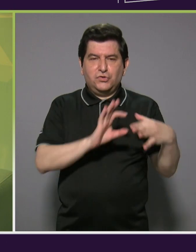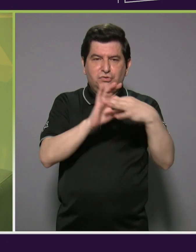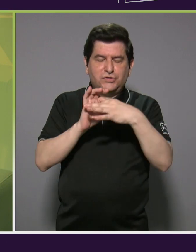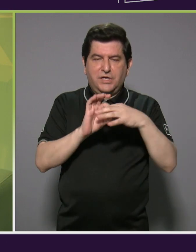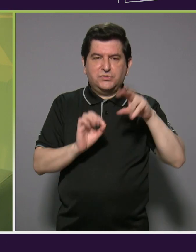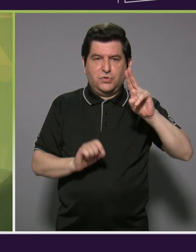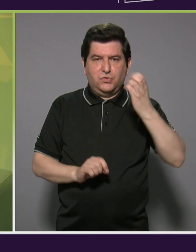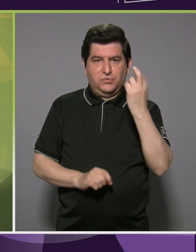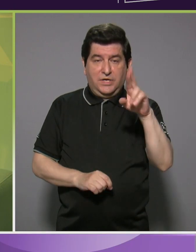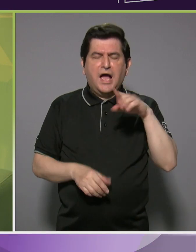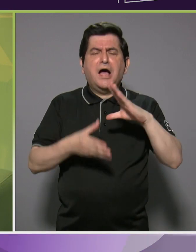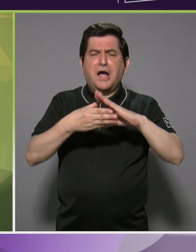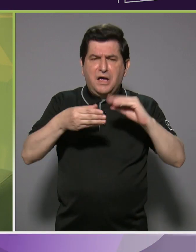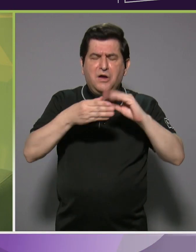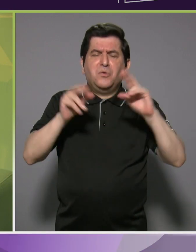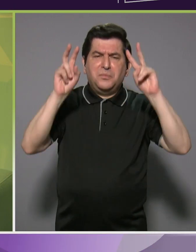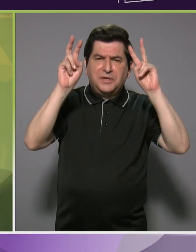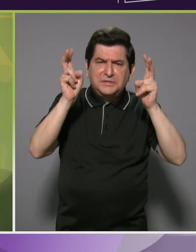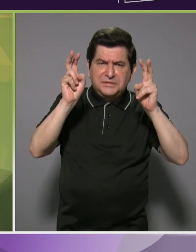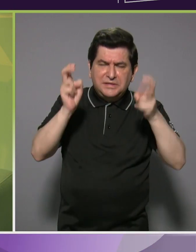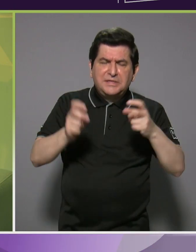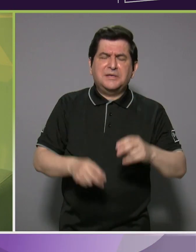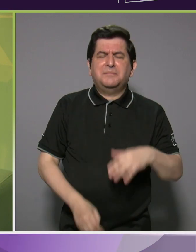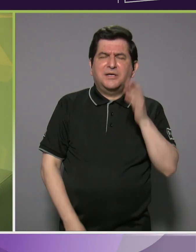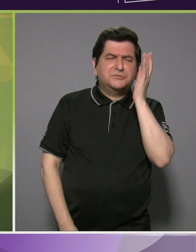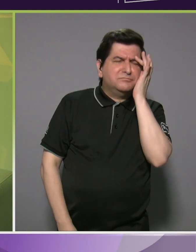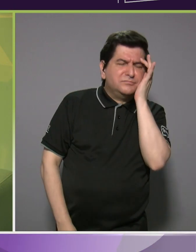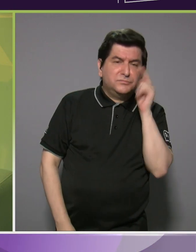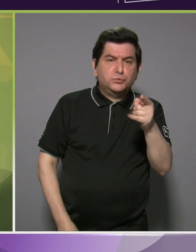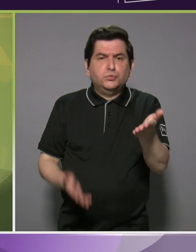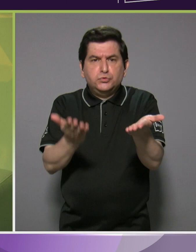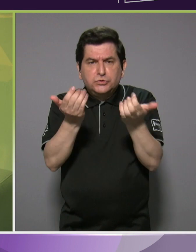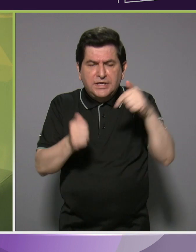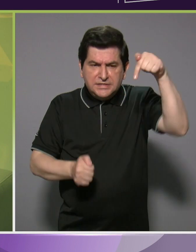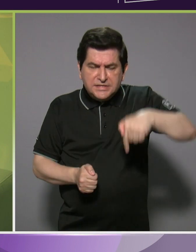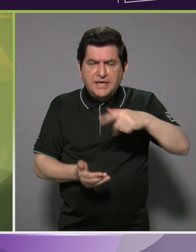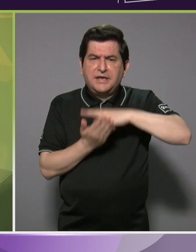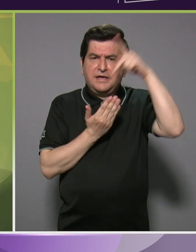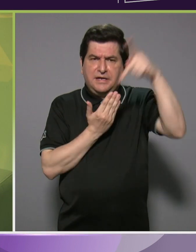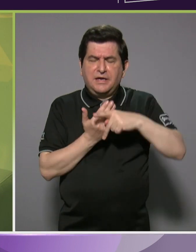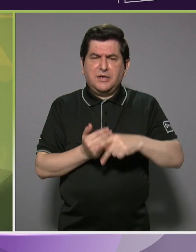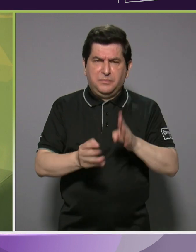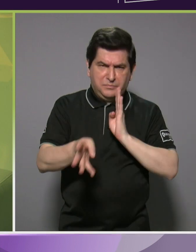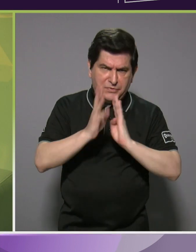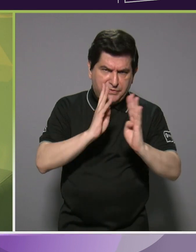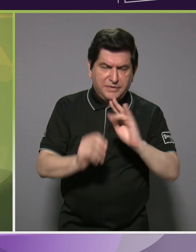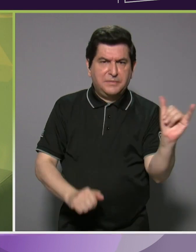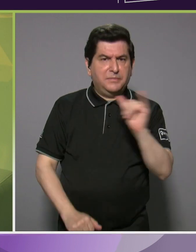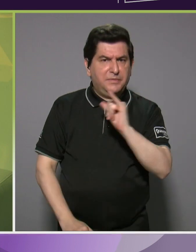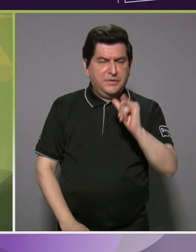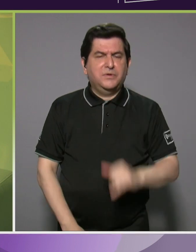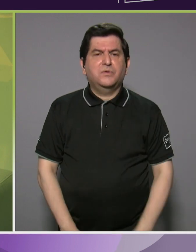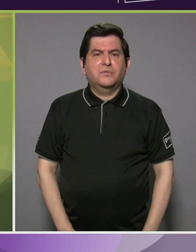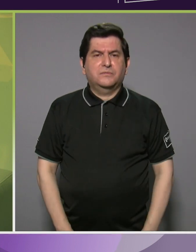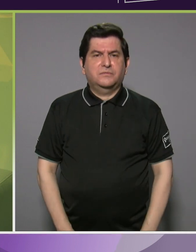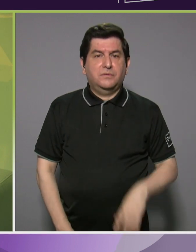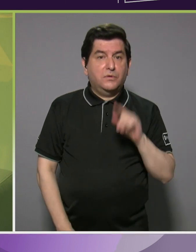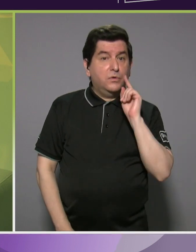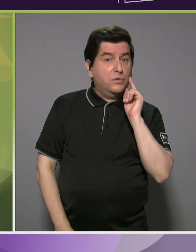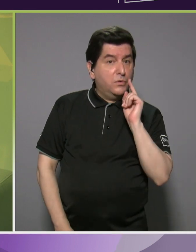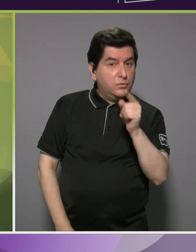puede comentar sobre temas que le inquietan, que a usted le gustaría que tratemos en el programa y también para que